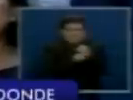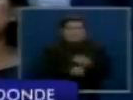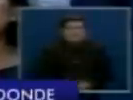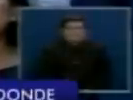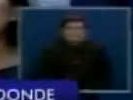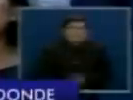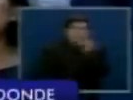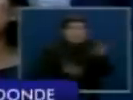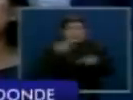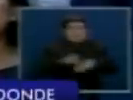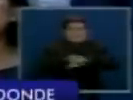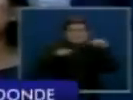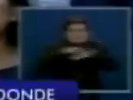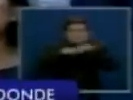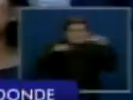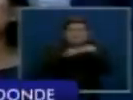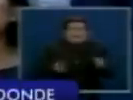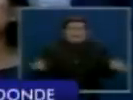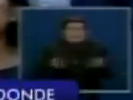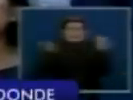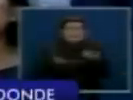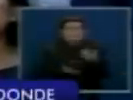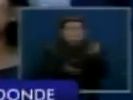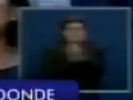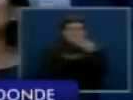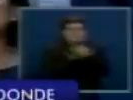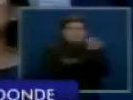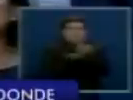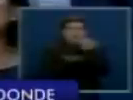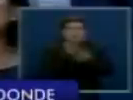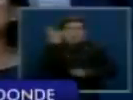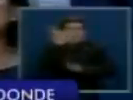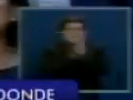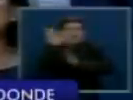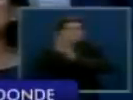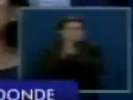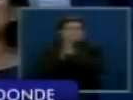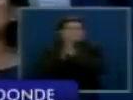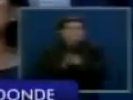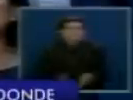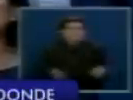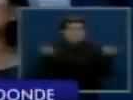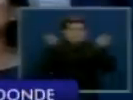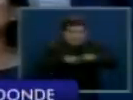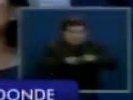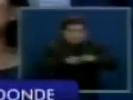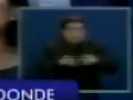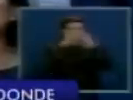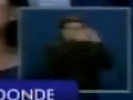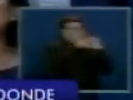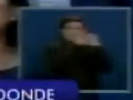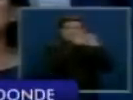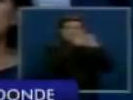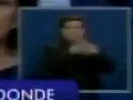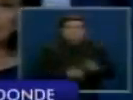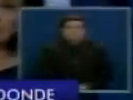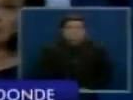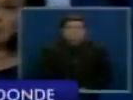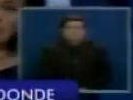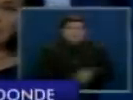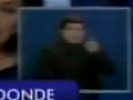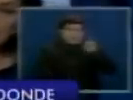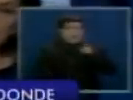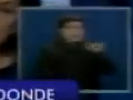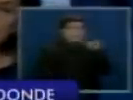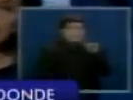o el retiro gradual de estímulos monetarios en economías desarrolladas, como la estadounidense. Valga advertir además